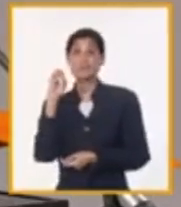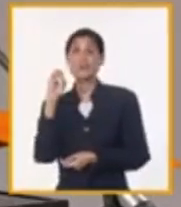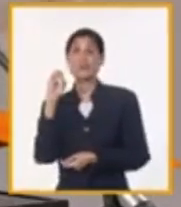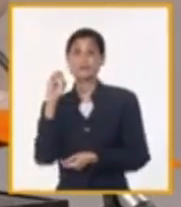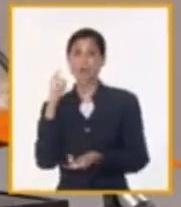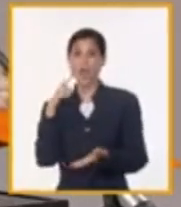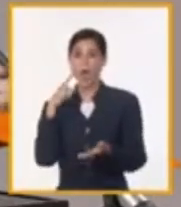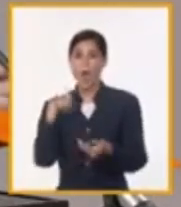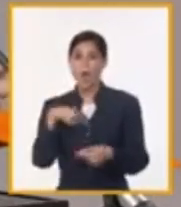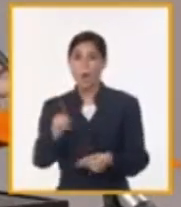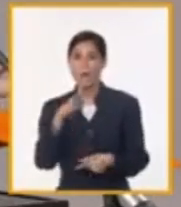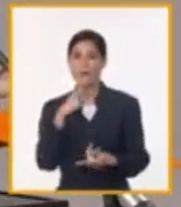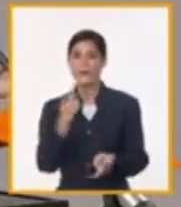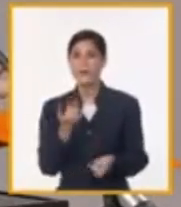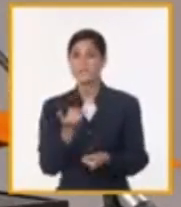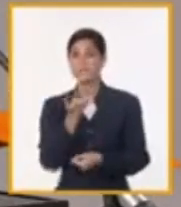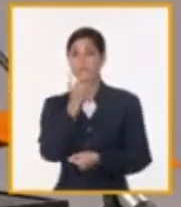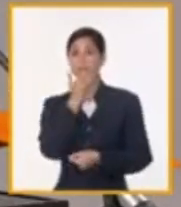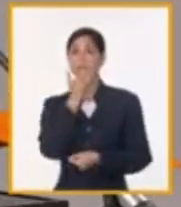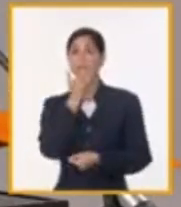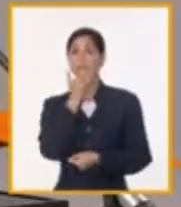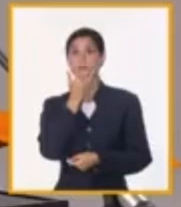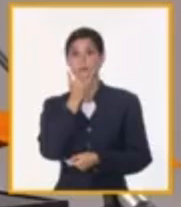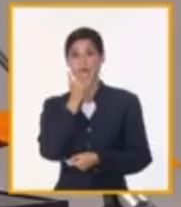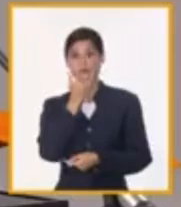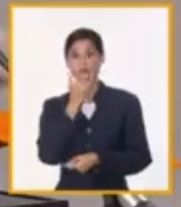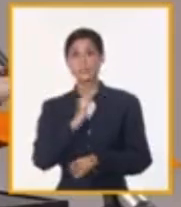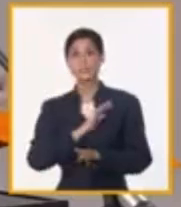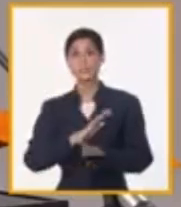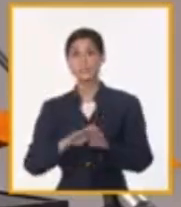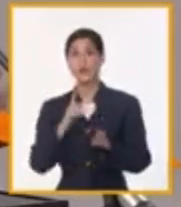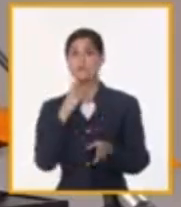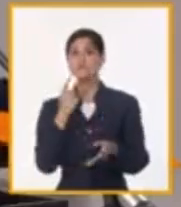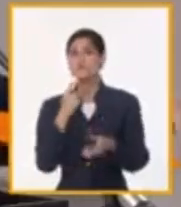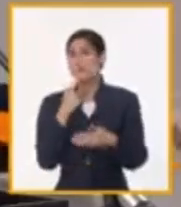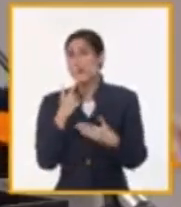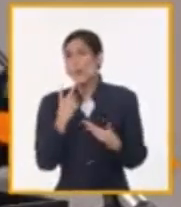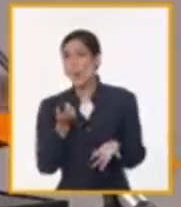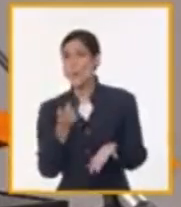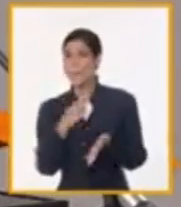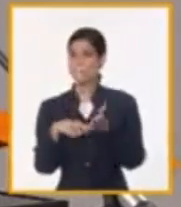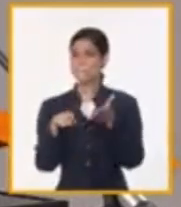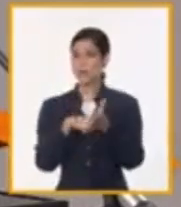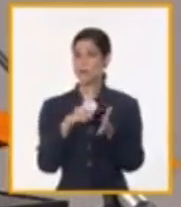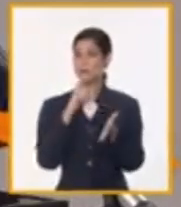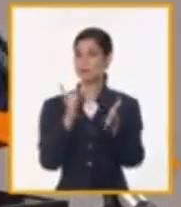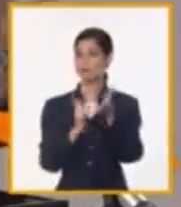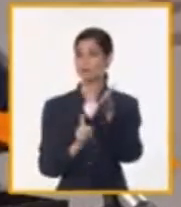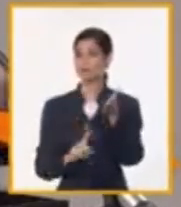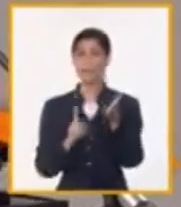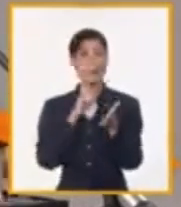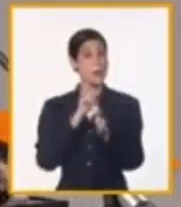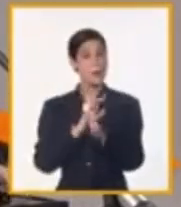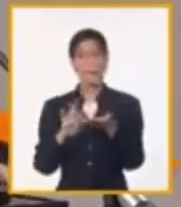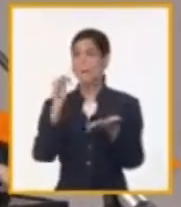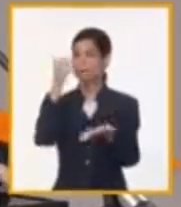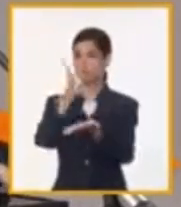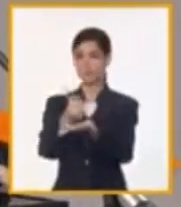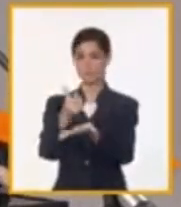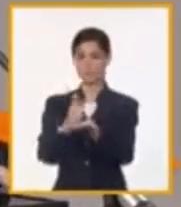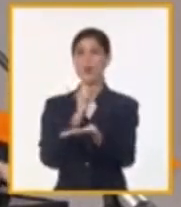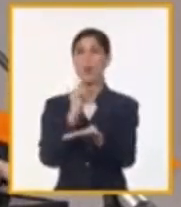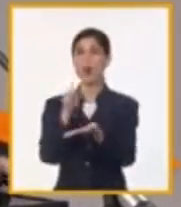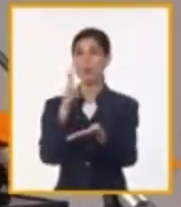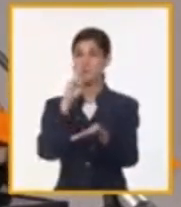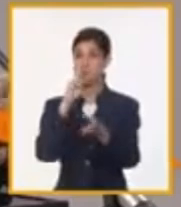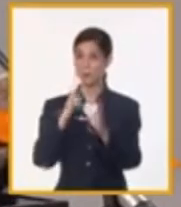el sistema electroenergia se nutre principalmente de sus centrales hidroeléctricas Así que eh Hay